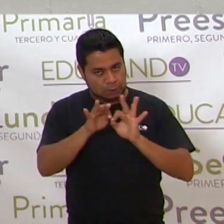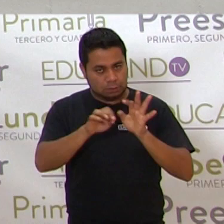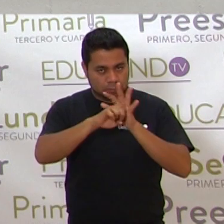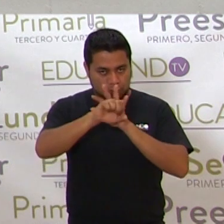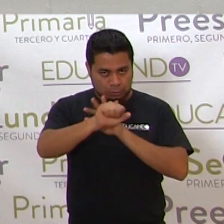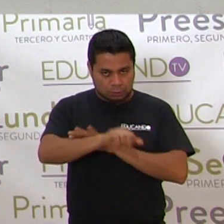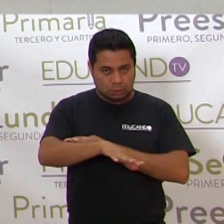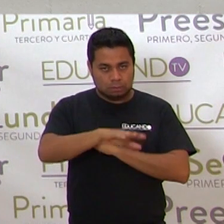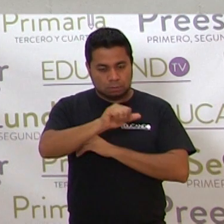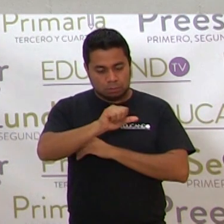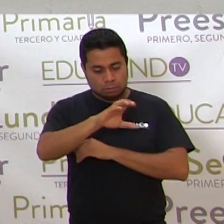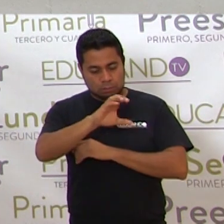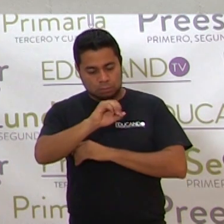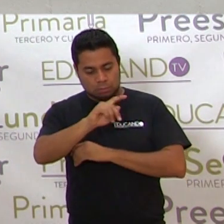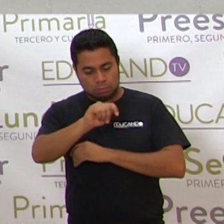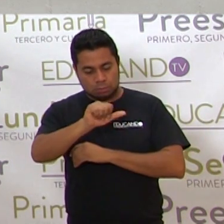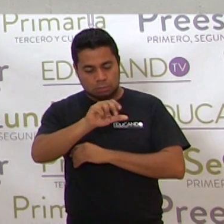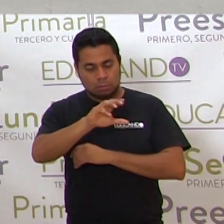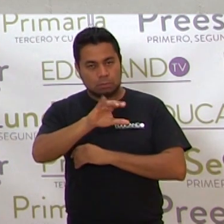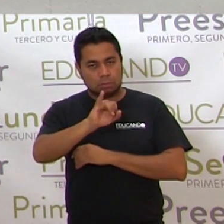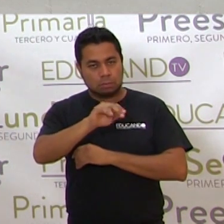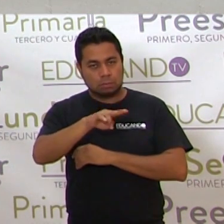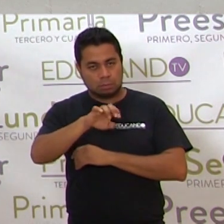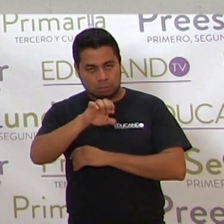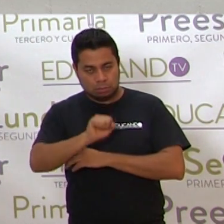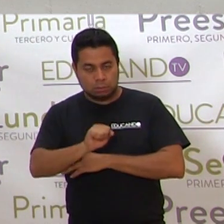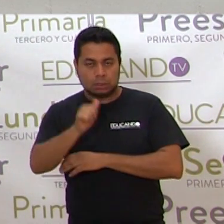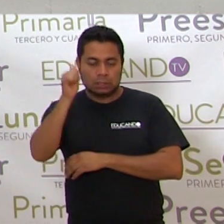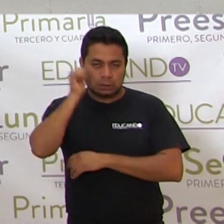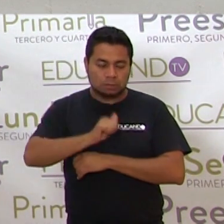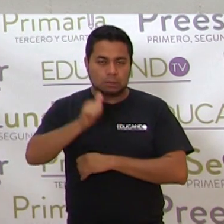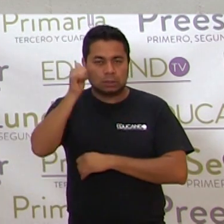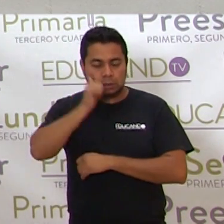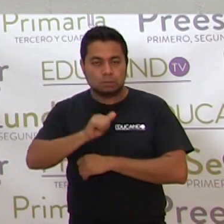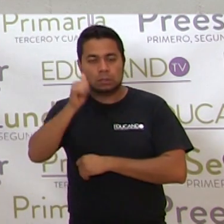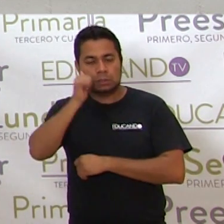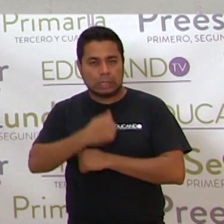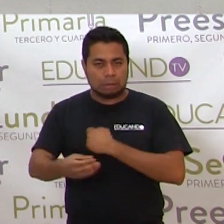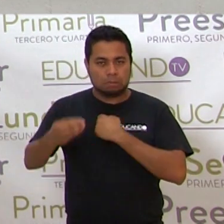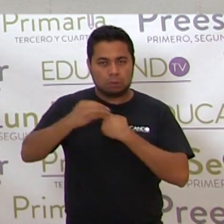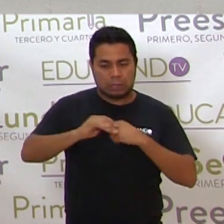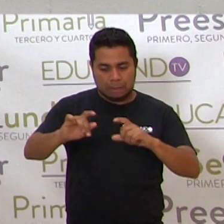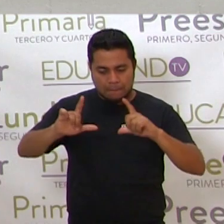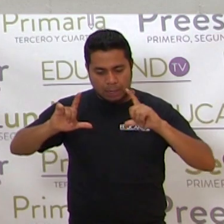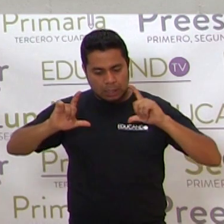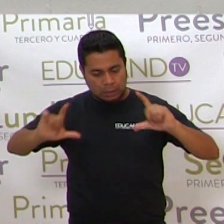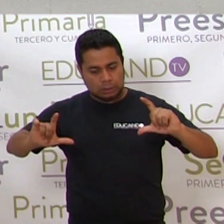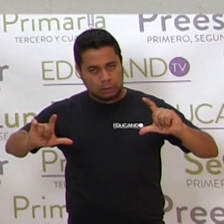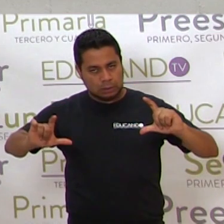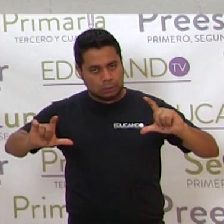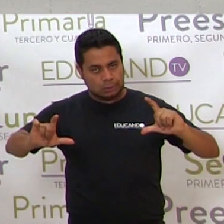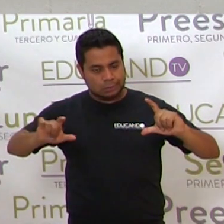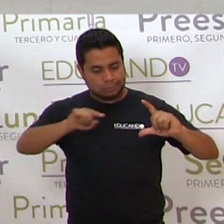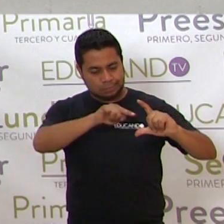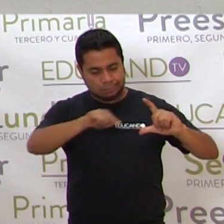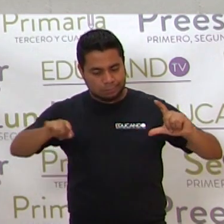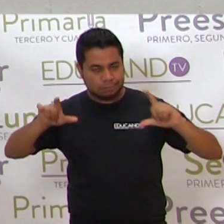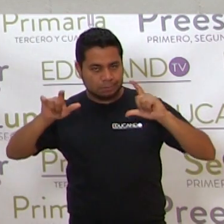acotaciones siempre van a estar reflejadas entre paréntesis, niños y